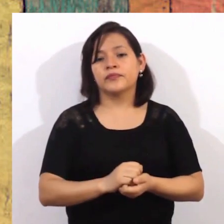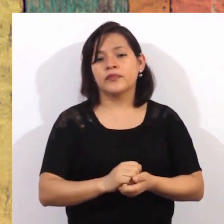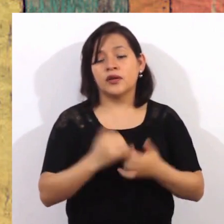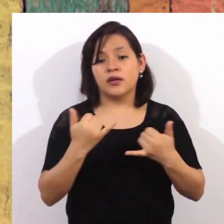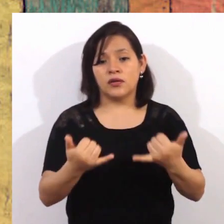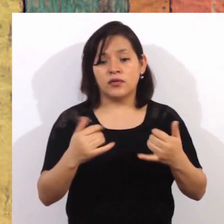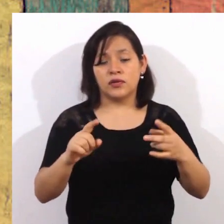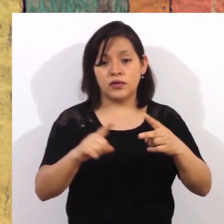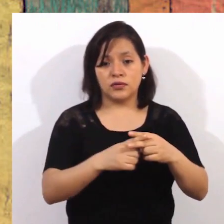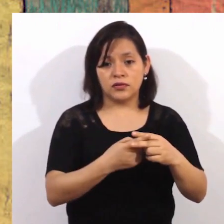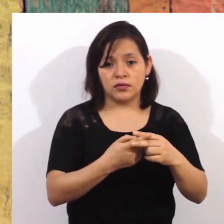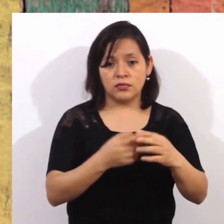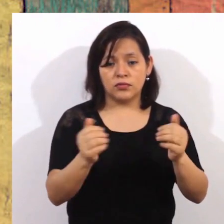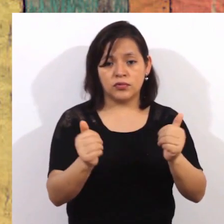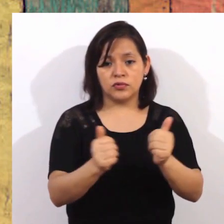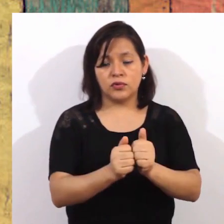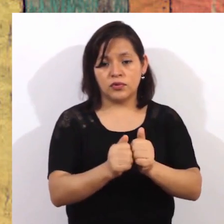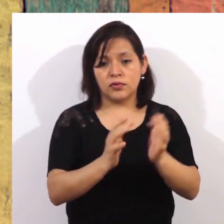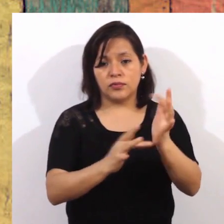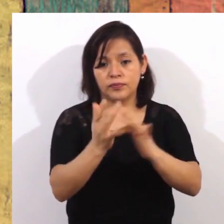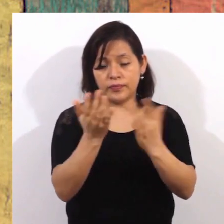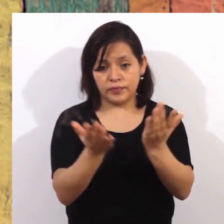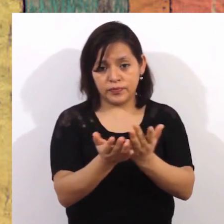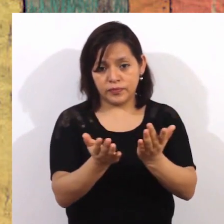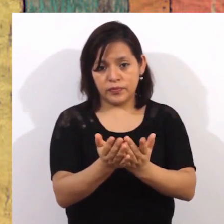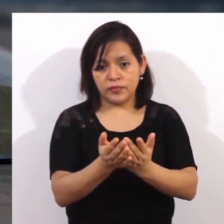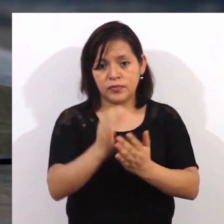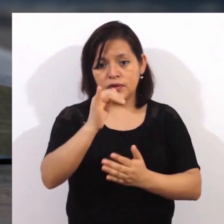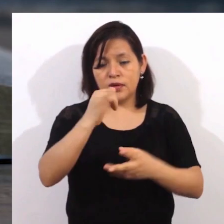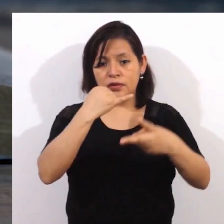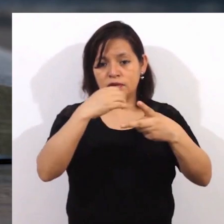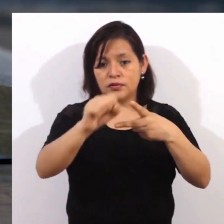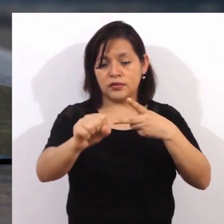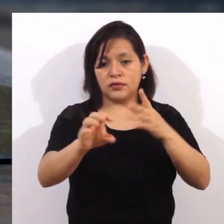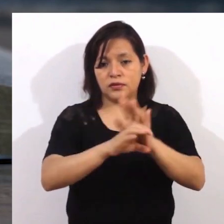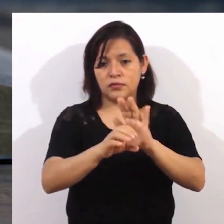hermanos, demos inicio a este servicio con el pasaje de Isaías 25.